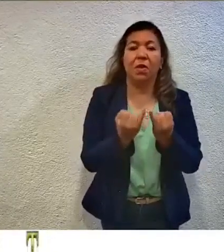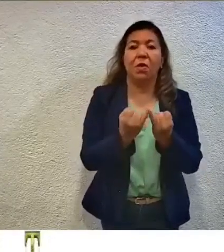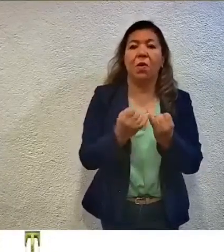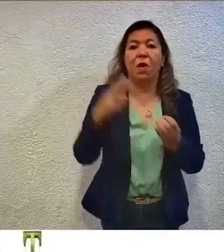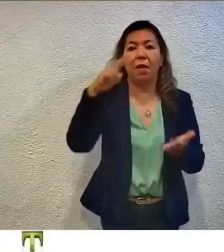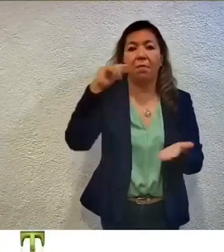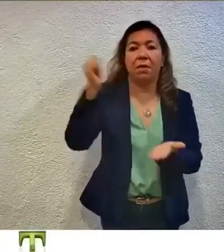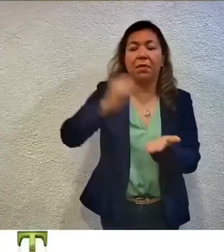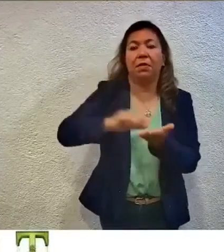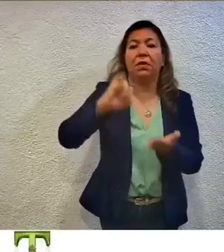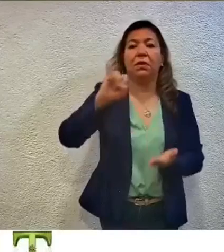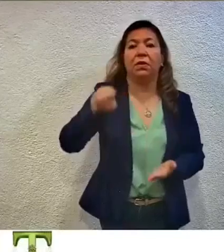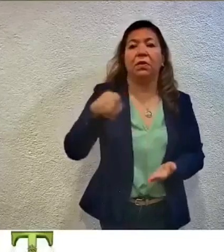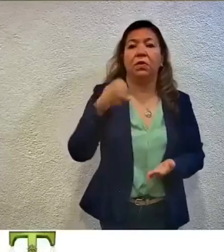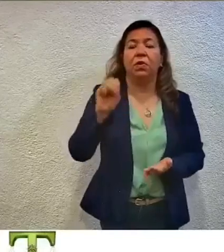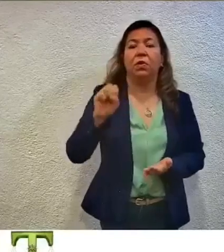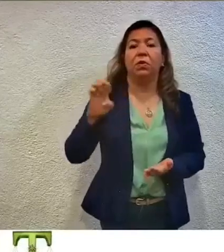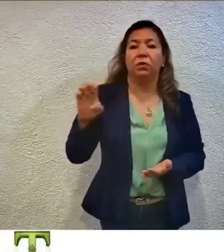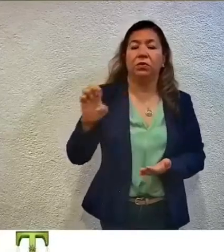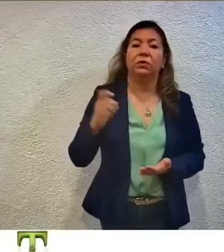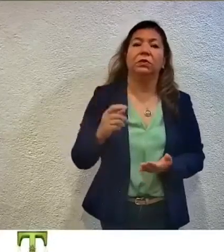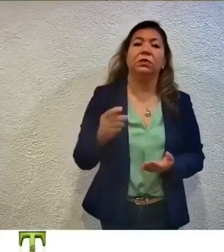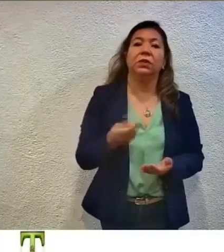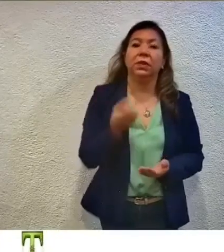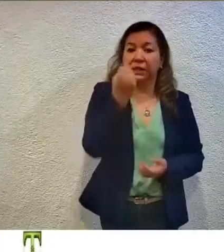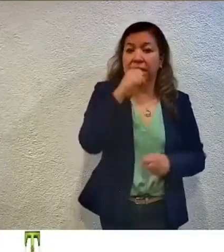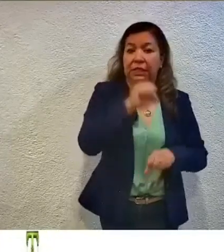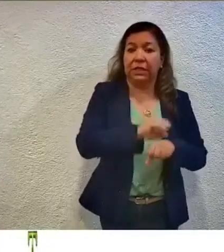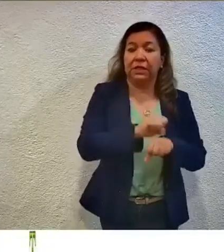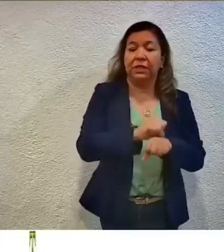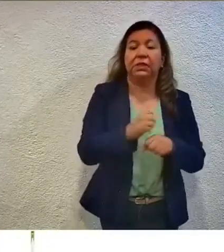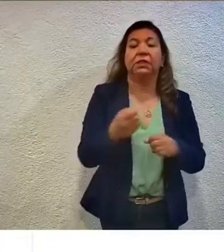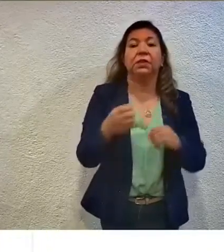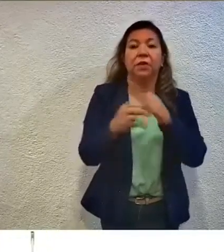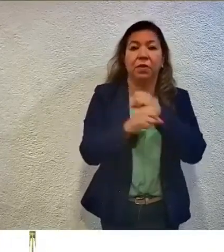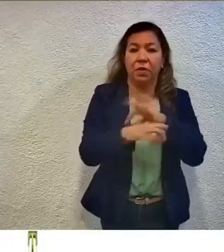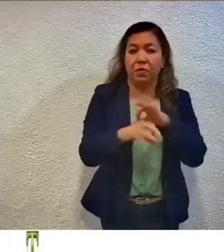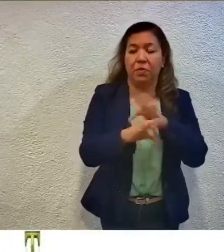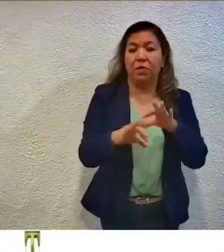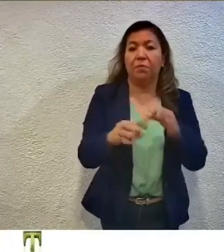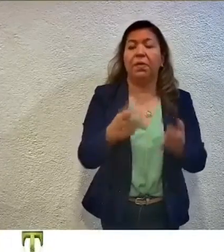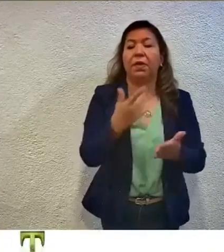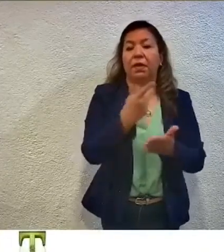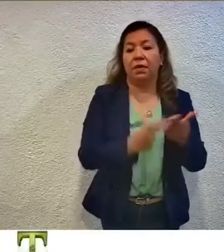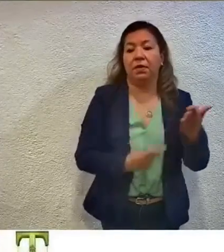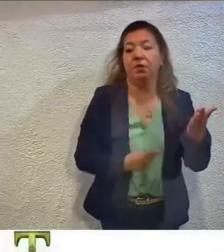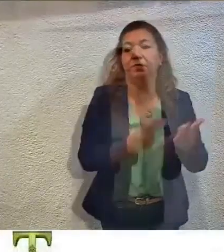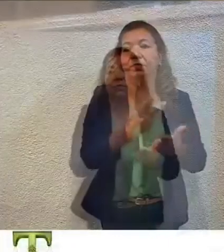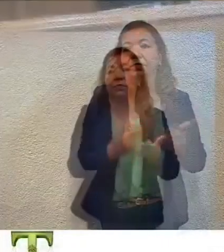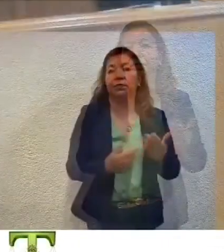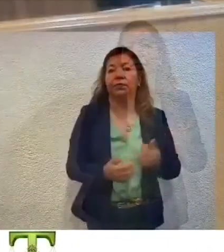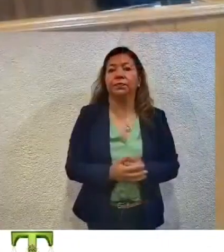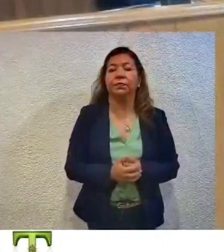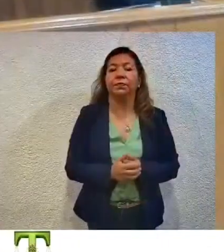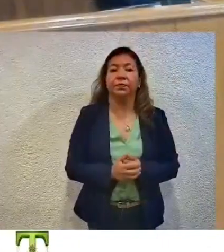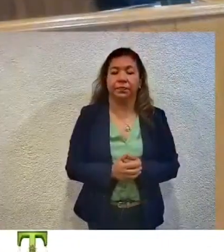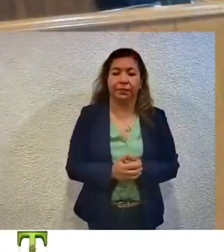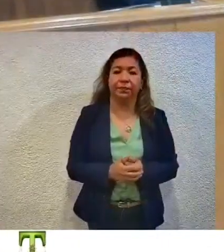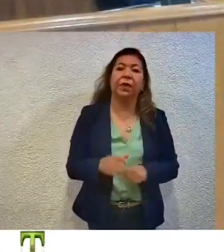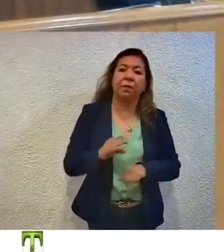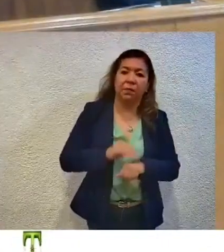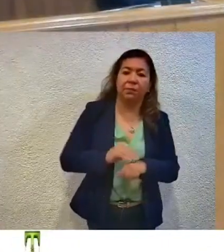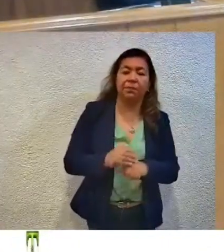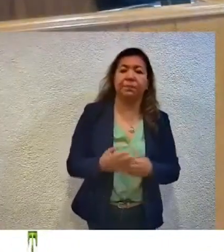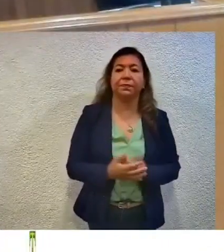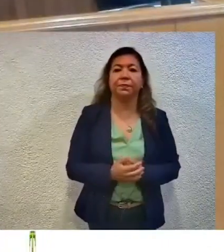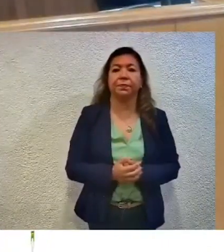Salgado. Por lo tanto, le solicito, secretaria, nos apoye con la cuenta y los resolutivos del proyecto. Con su autorización, magistrada presidenta,